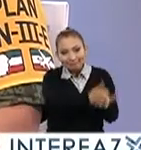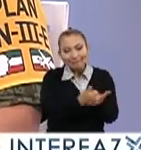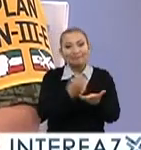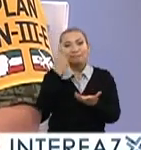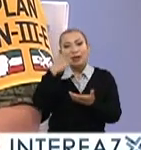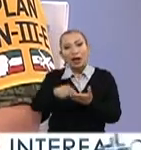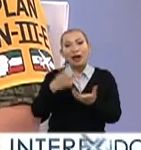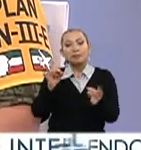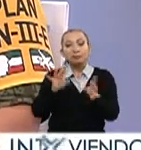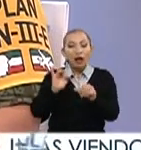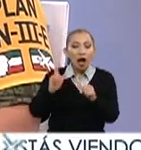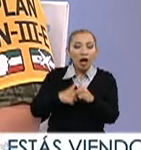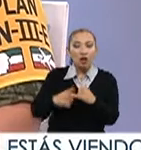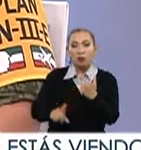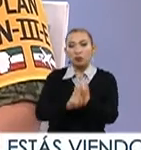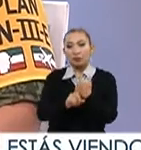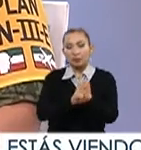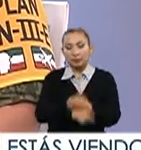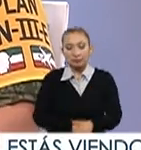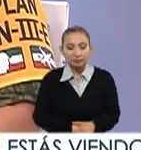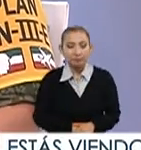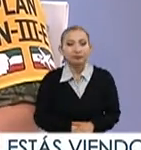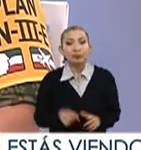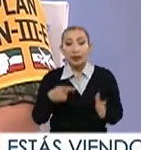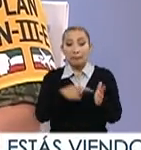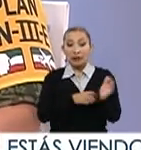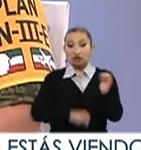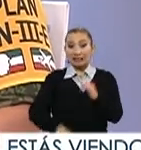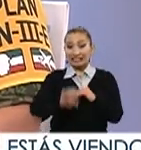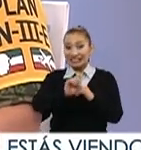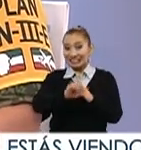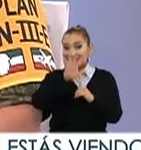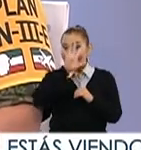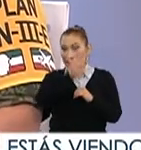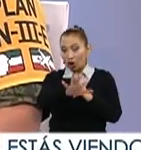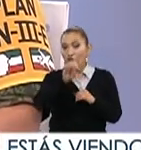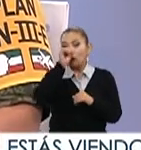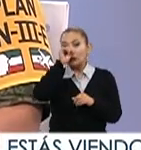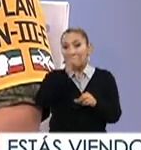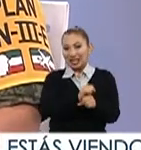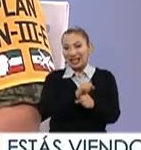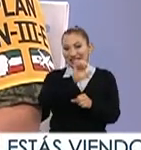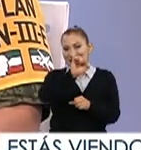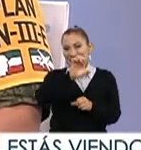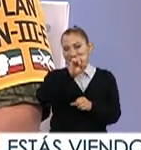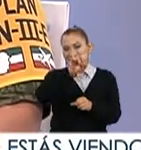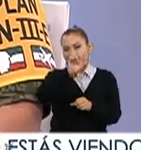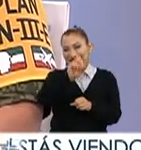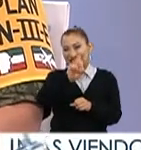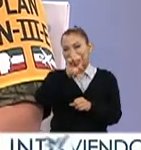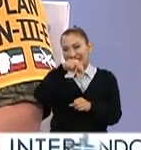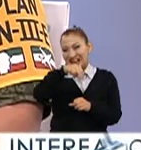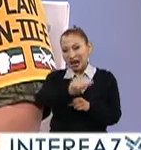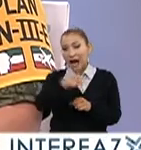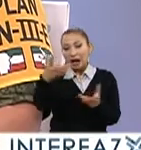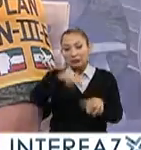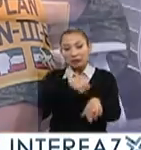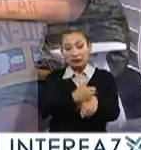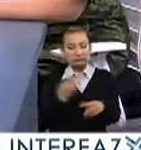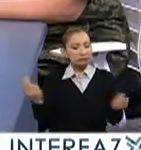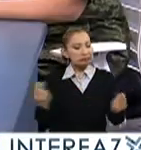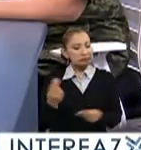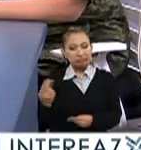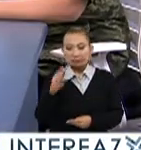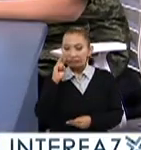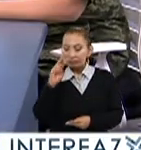situaciones para entrar en situaciones de desastre. Entonces en 1965 la Secretaría de la Defensa Nacional crea la